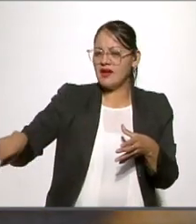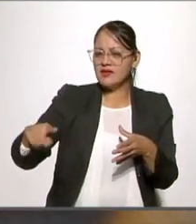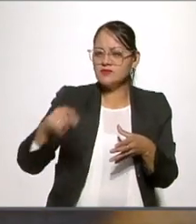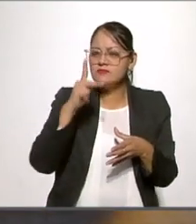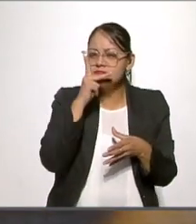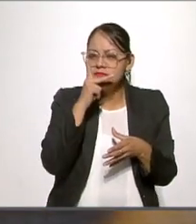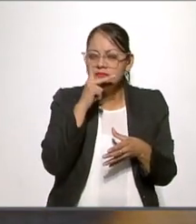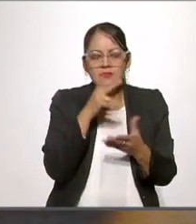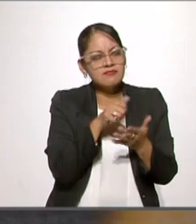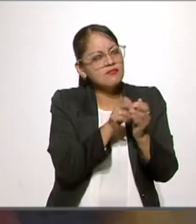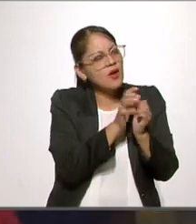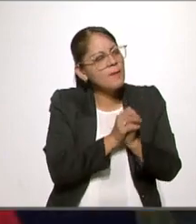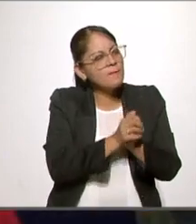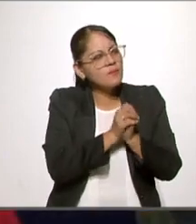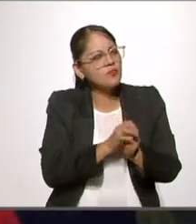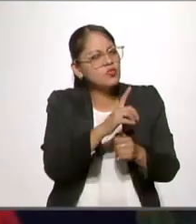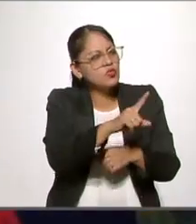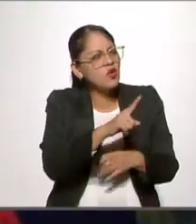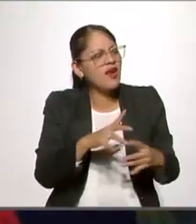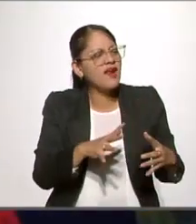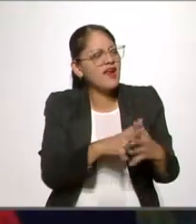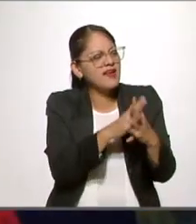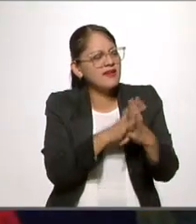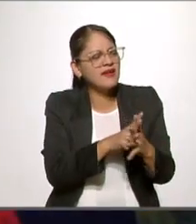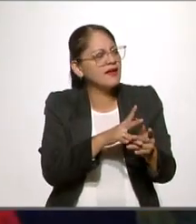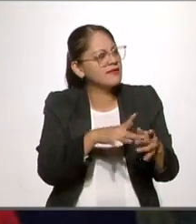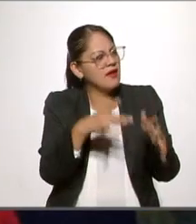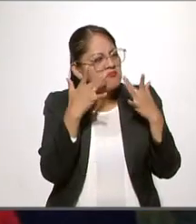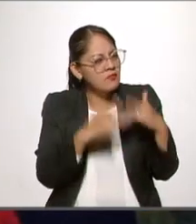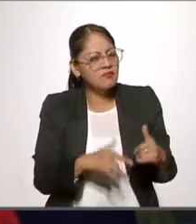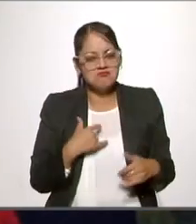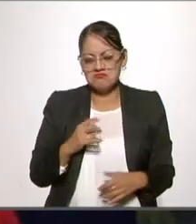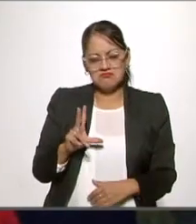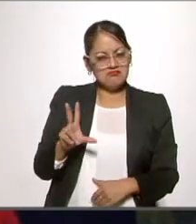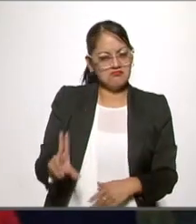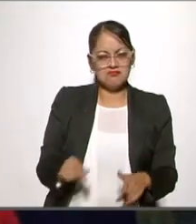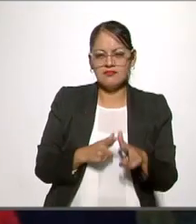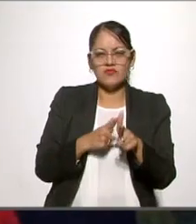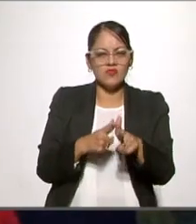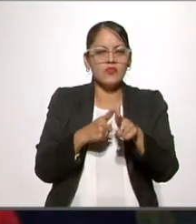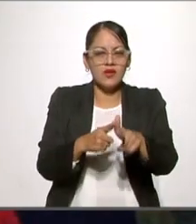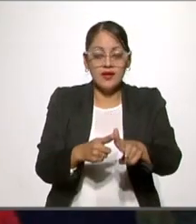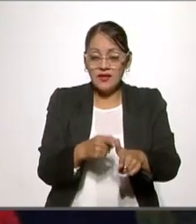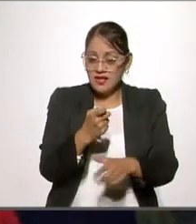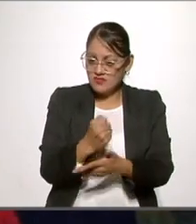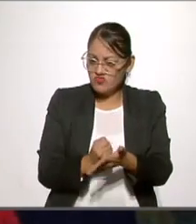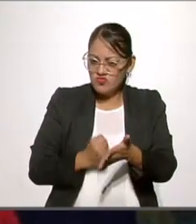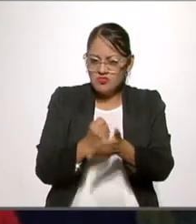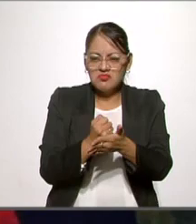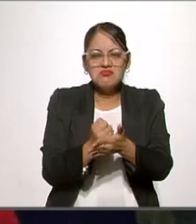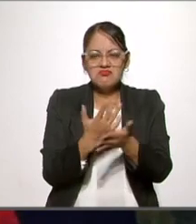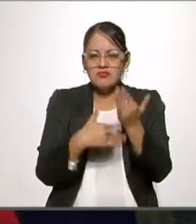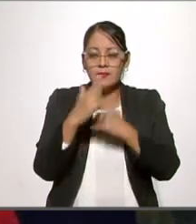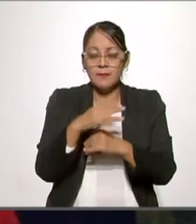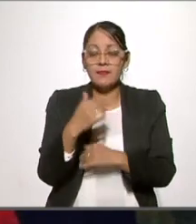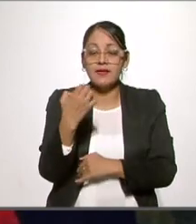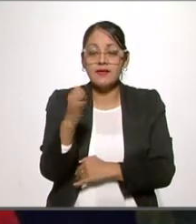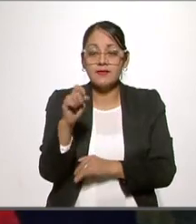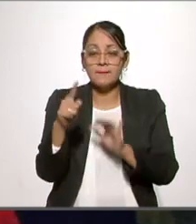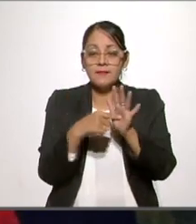su padre para que abandonara la lucha. Esa tenaz resistencia rindió frutos. En enero de